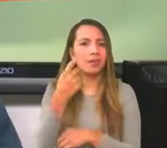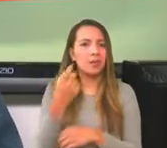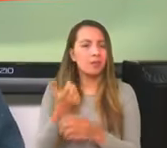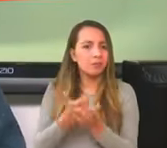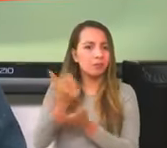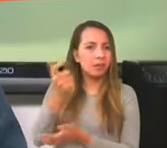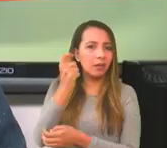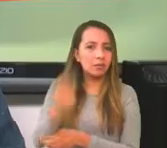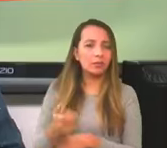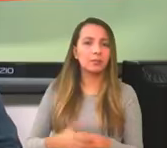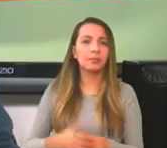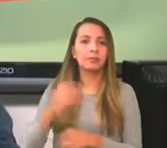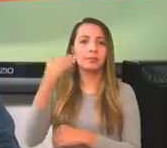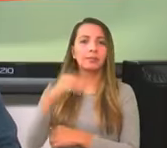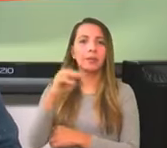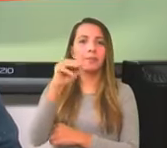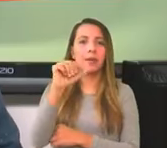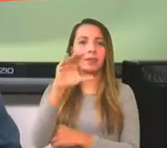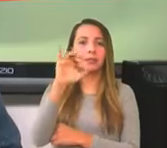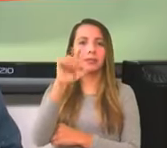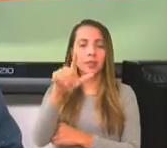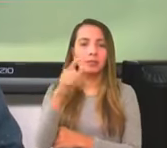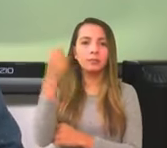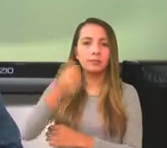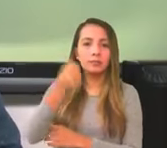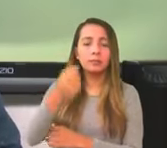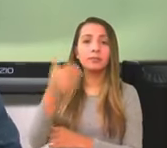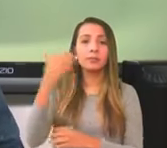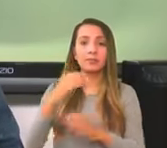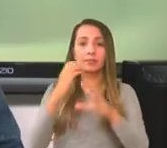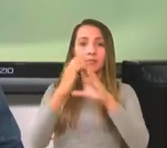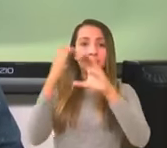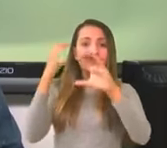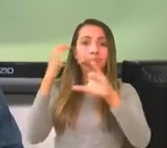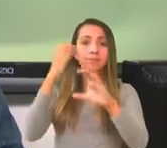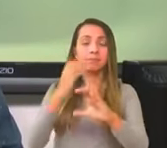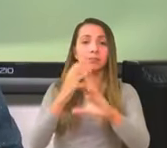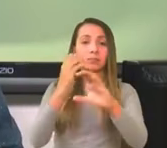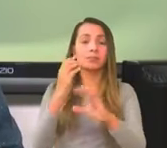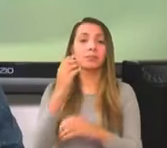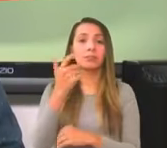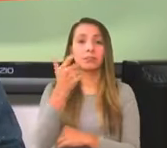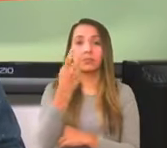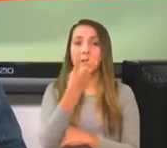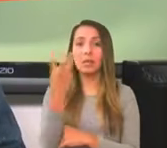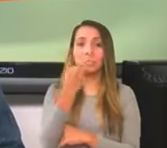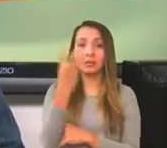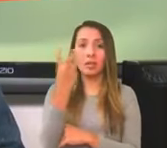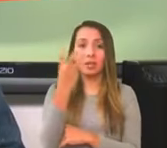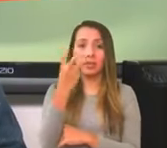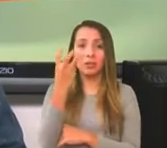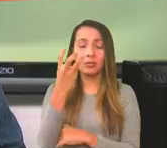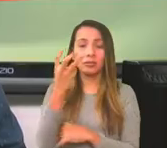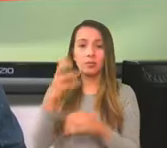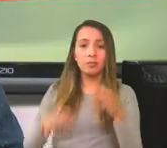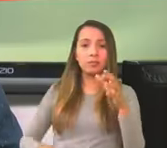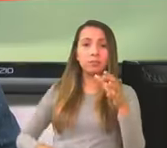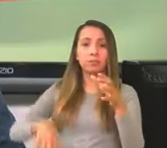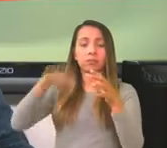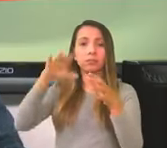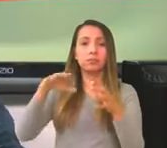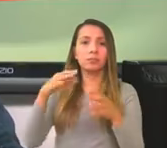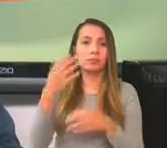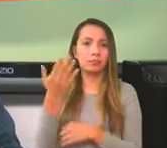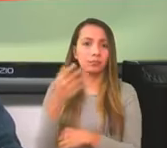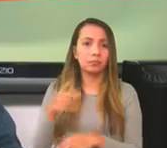Macías Morillón, le mando un saludo. Las pipas salen en 300, llenarla y venden Tibor en